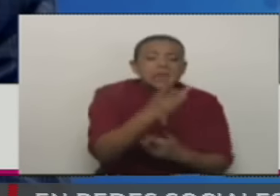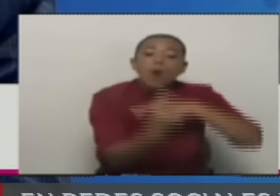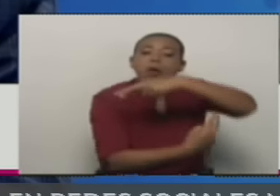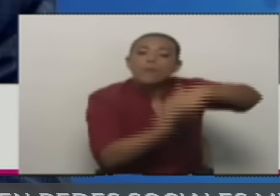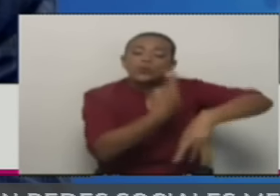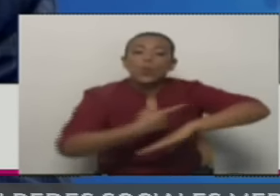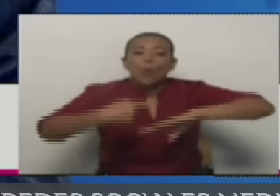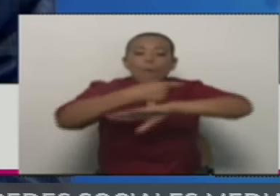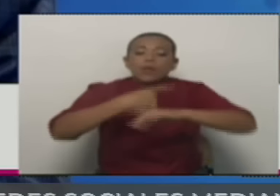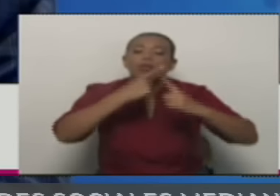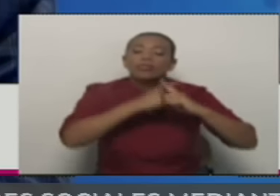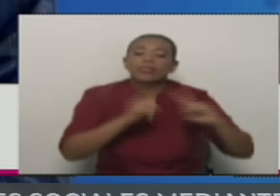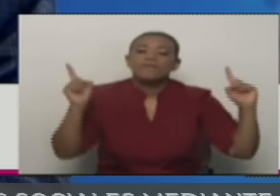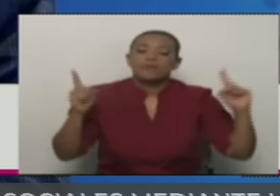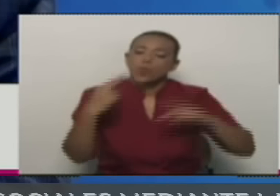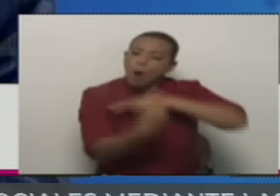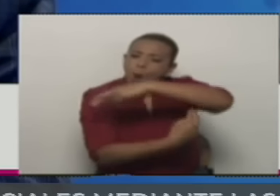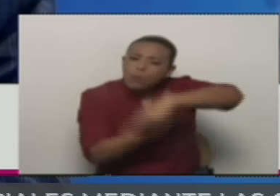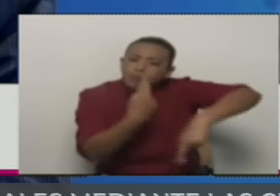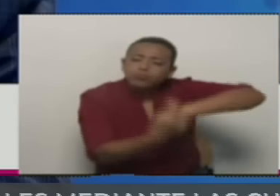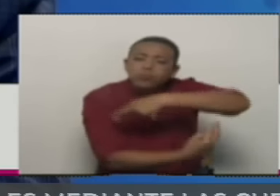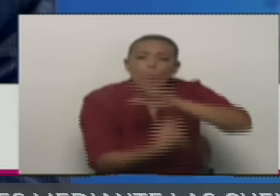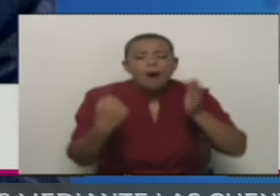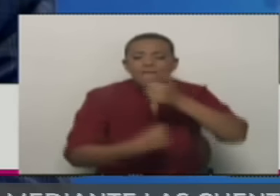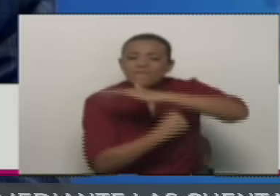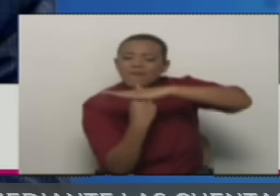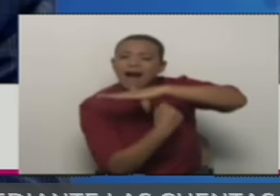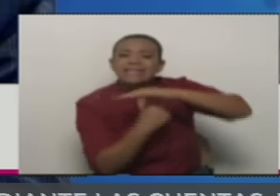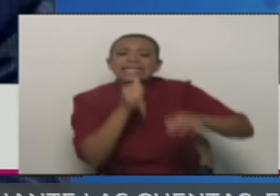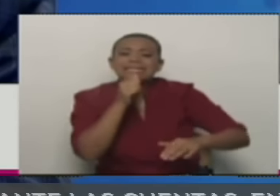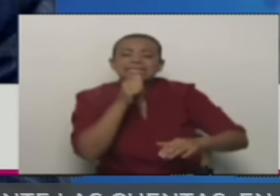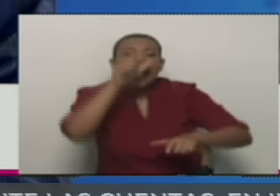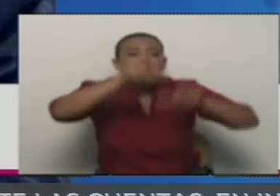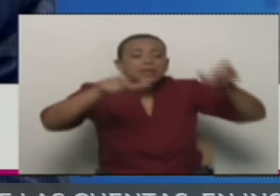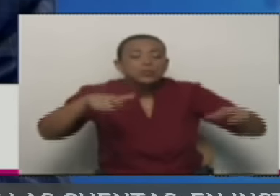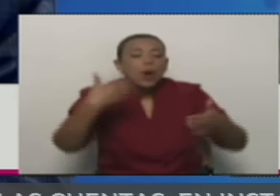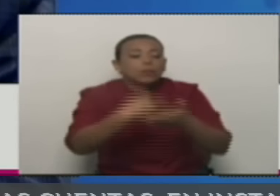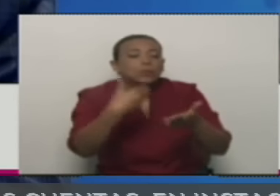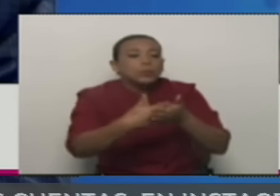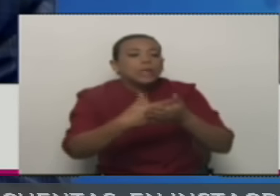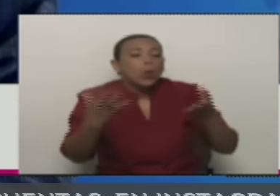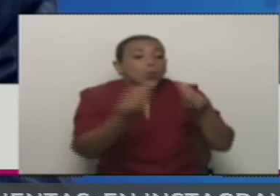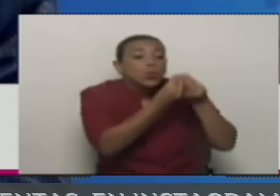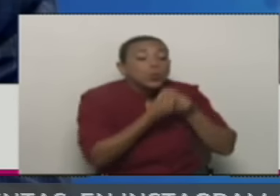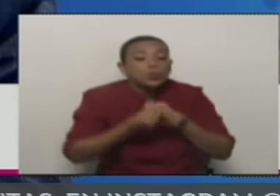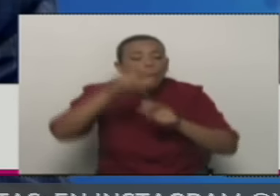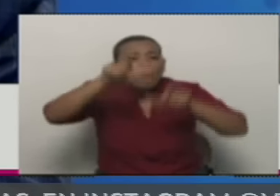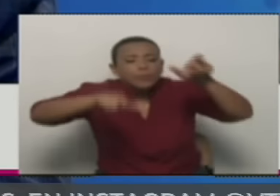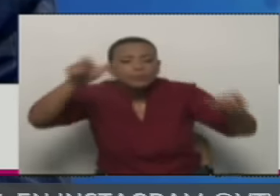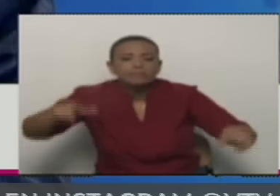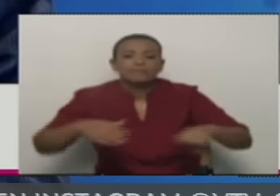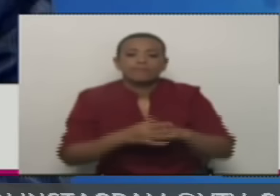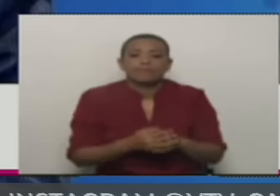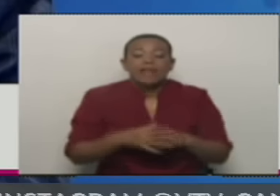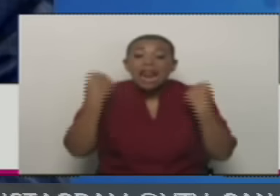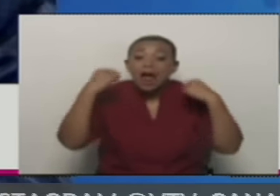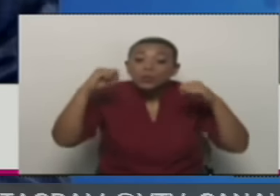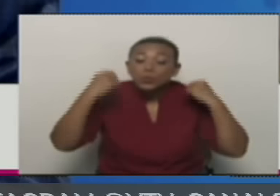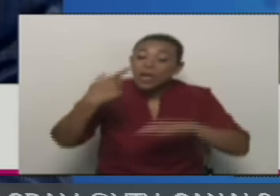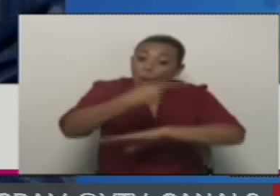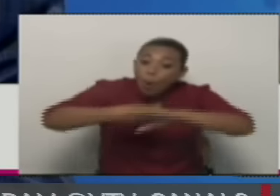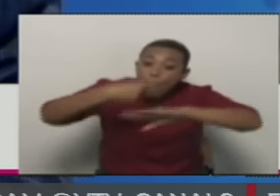revolución. Una revolución que tiene como base fundamental la praxis del poder obedencial. El ejercicio de